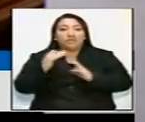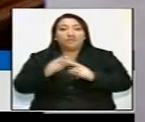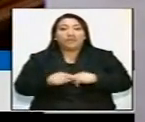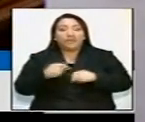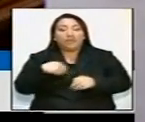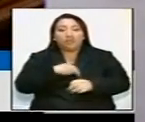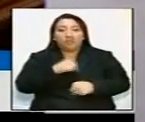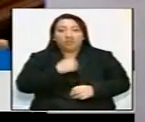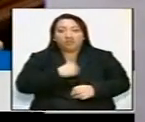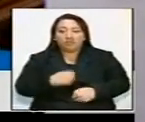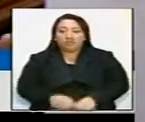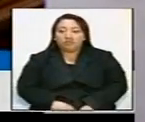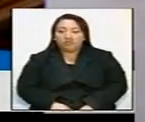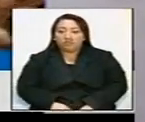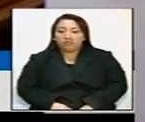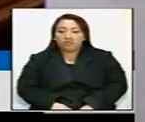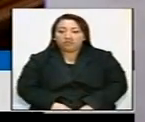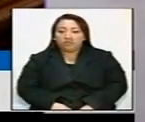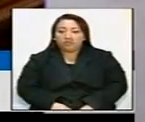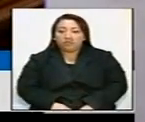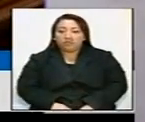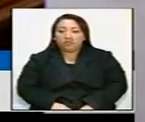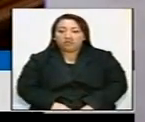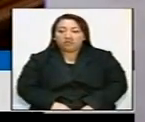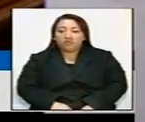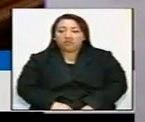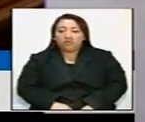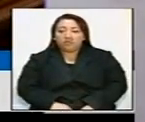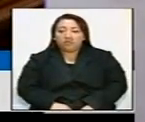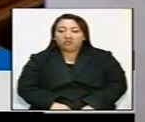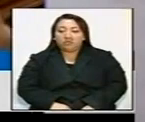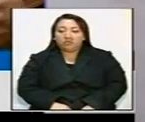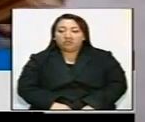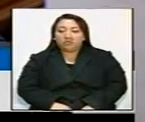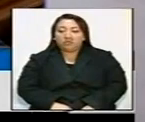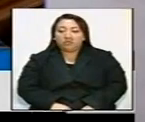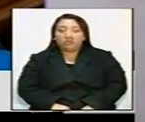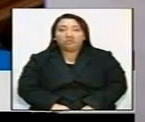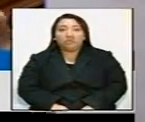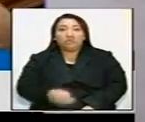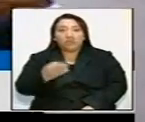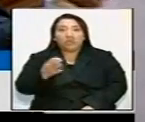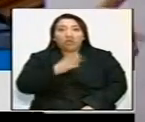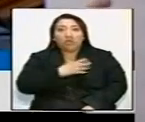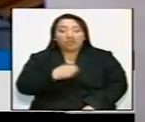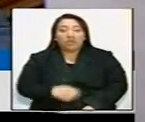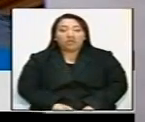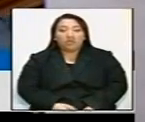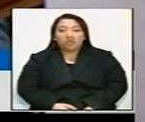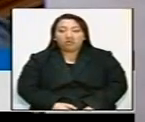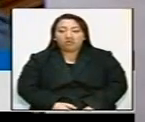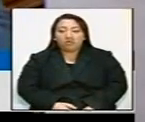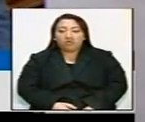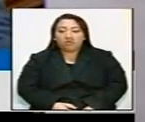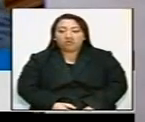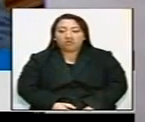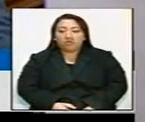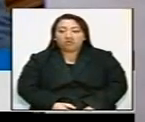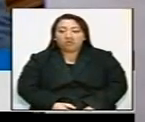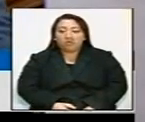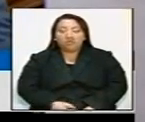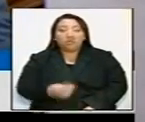nosotros mismos. En ese sentido, el gobierno, el MEF y el Consejo